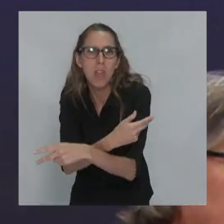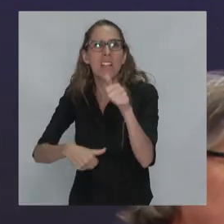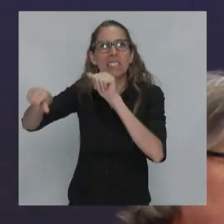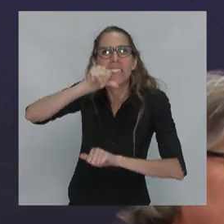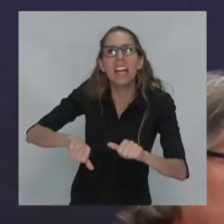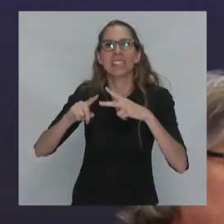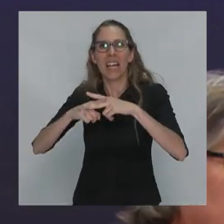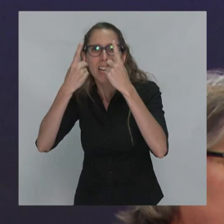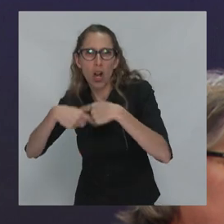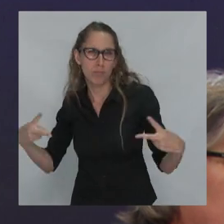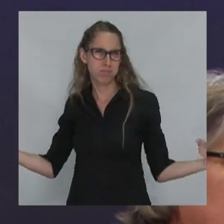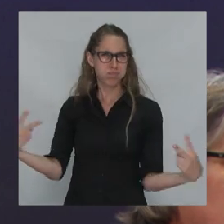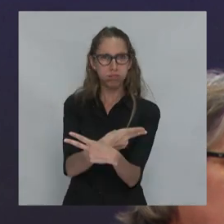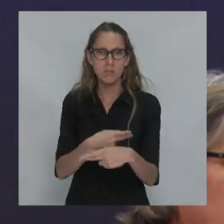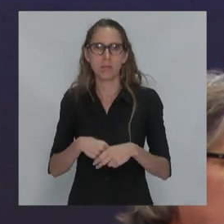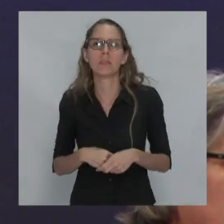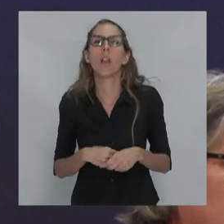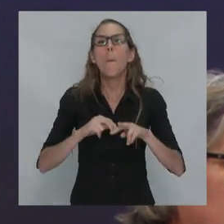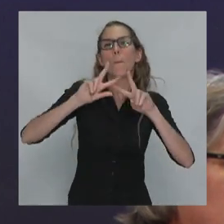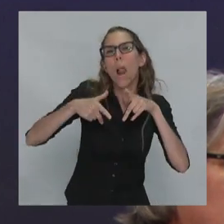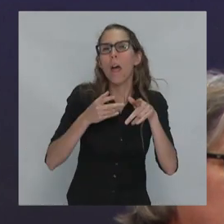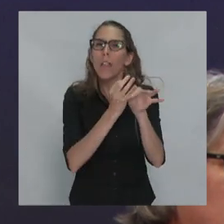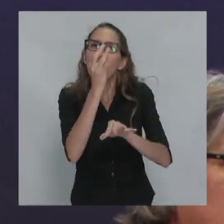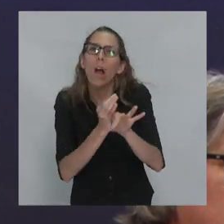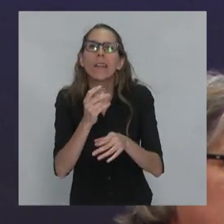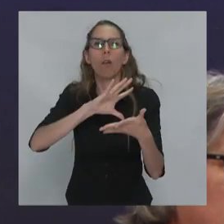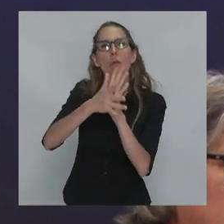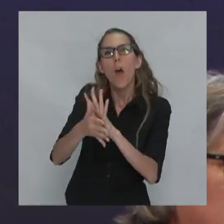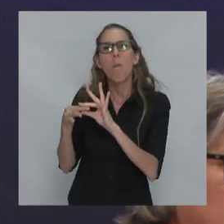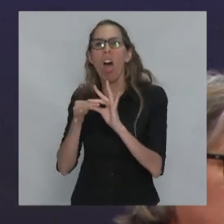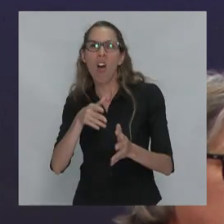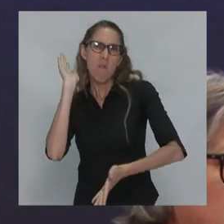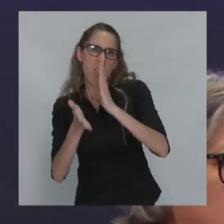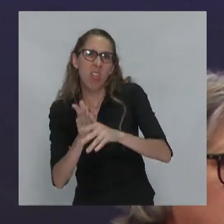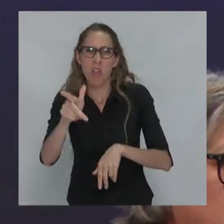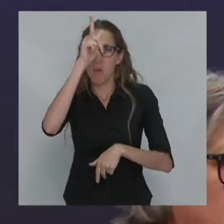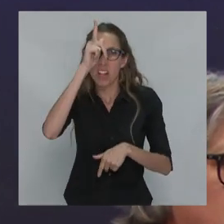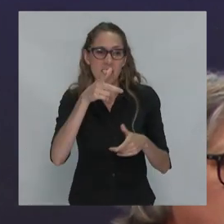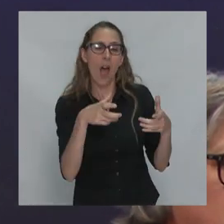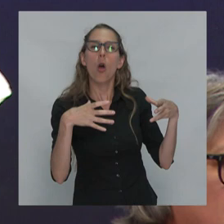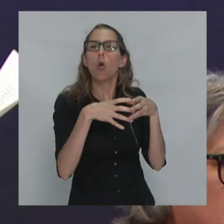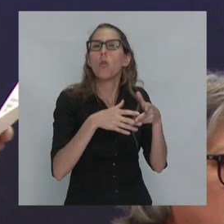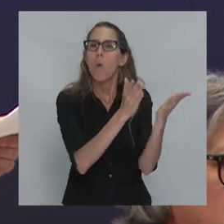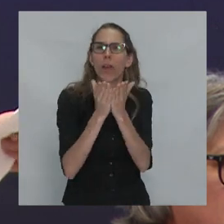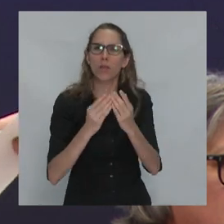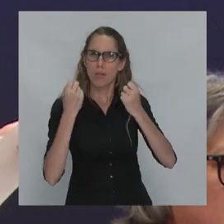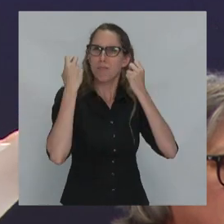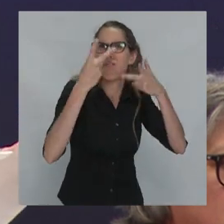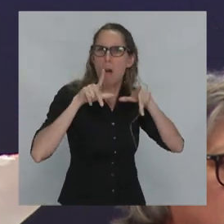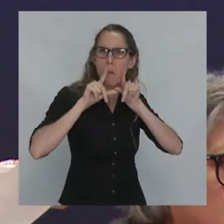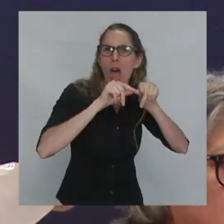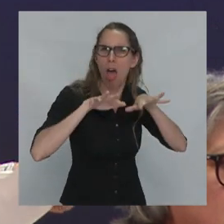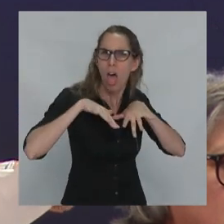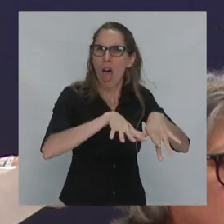tecnología, las políticas educativas de los protocolos policiales y represivos sobre los movimientos estudiantiles, las